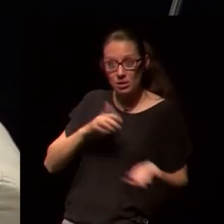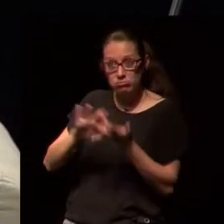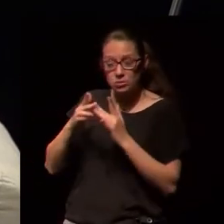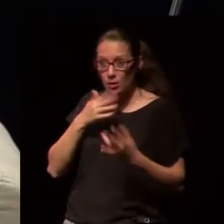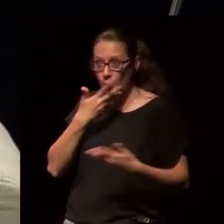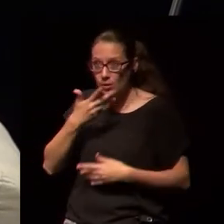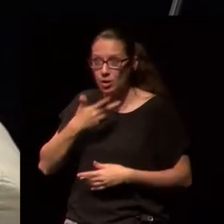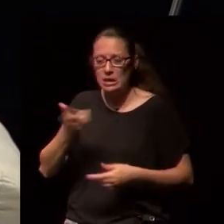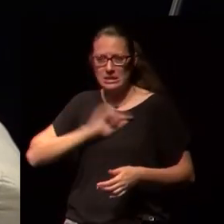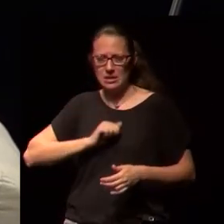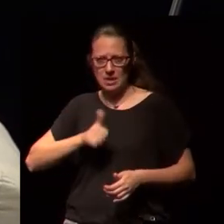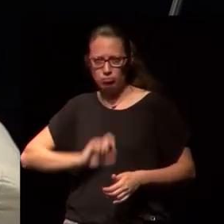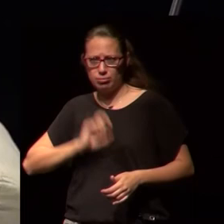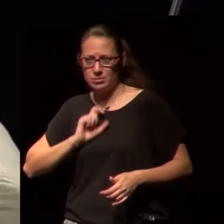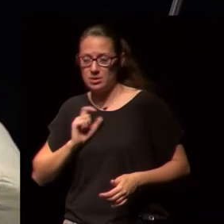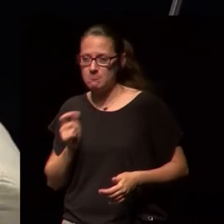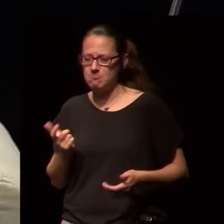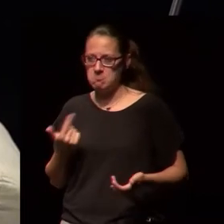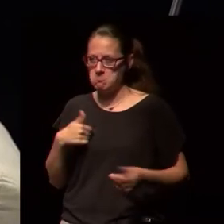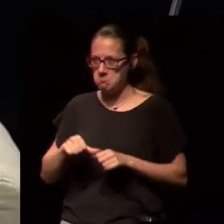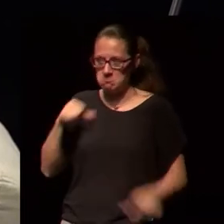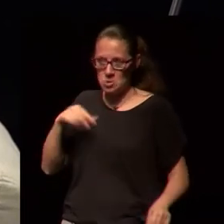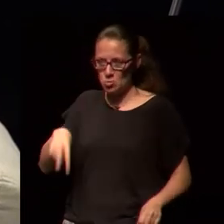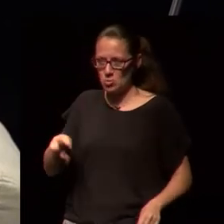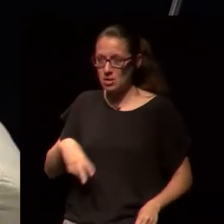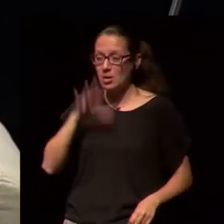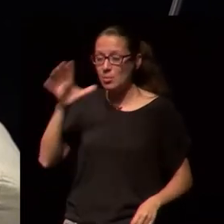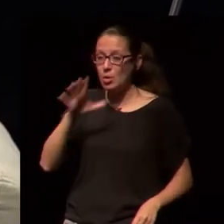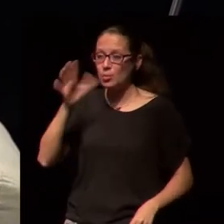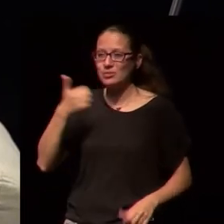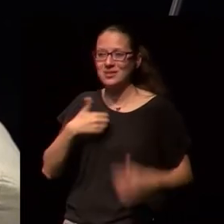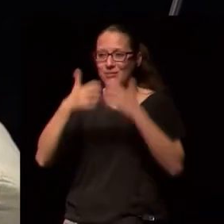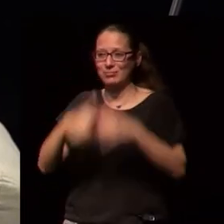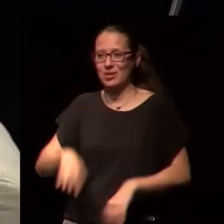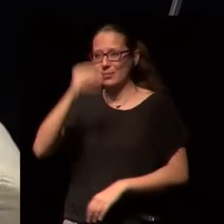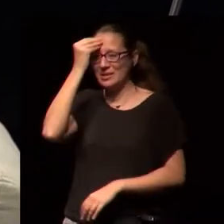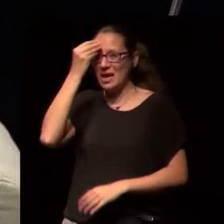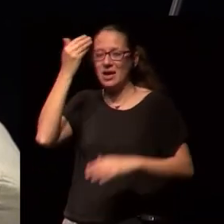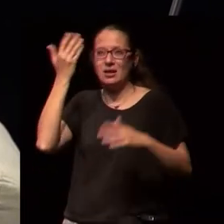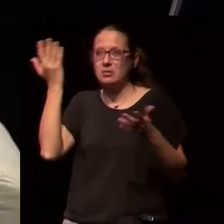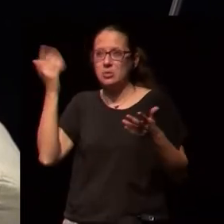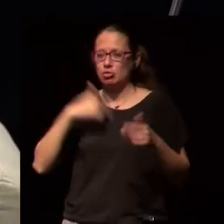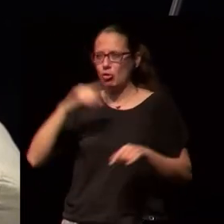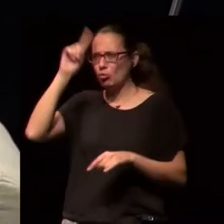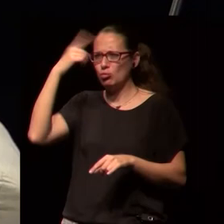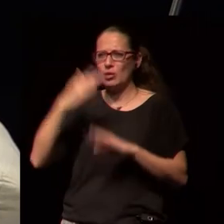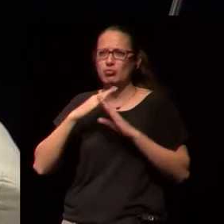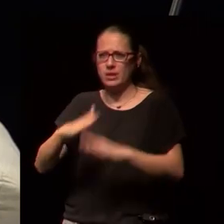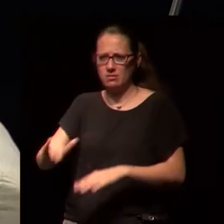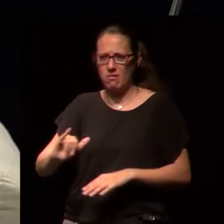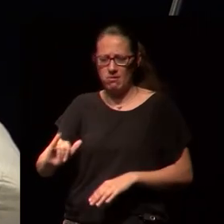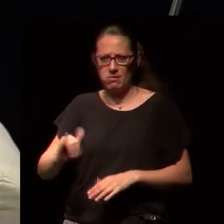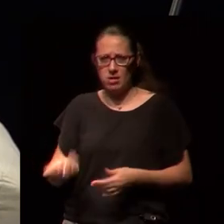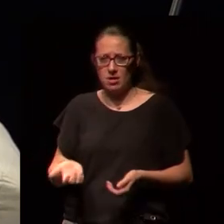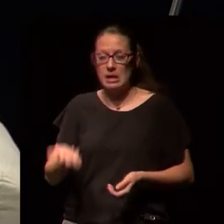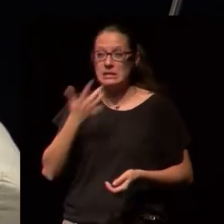mismo? ¿Por qué? Pues porque se da por supuesto que soy una persona con la cultura suficiente, porque si